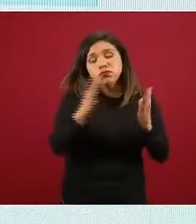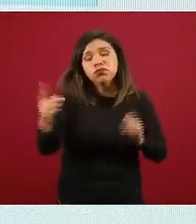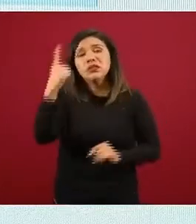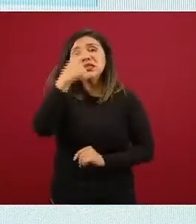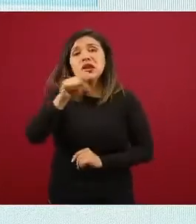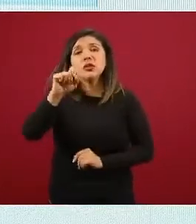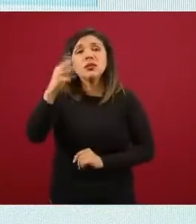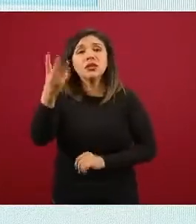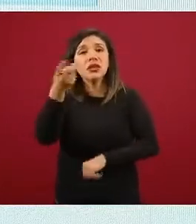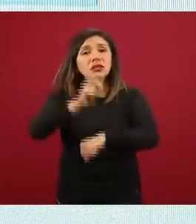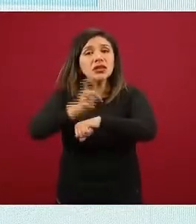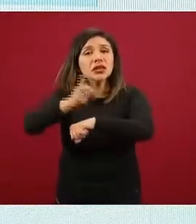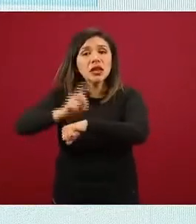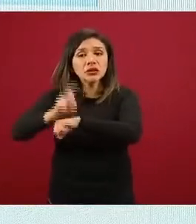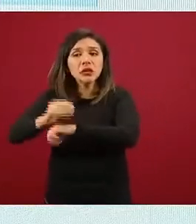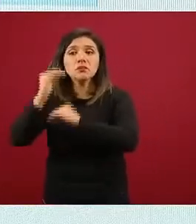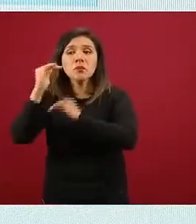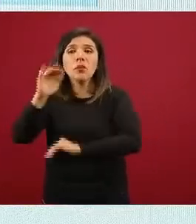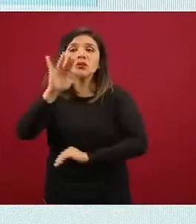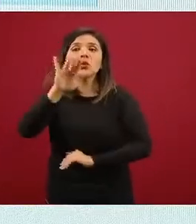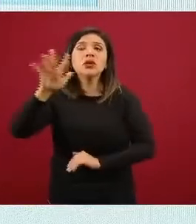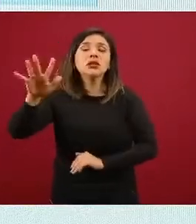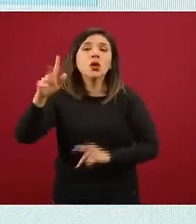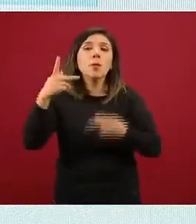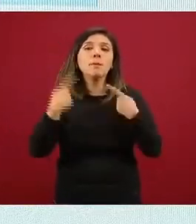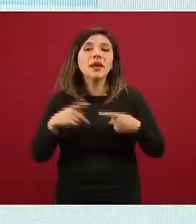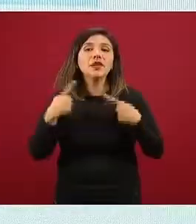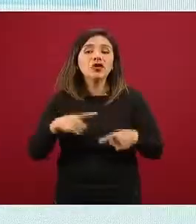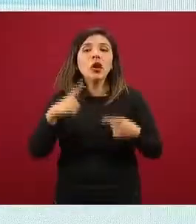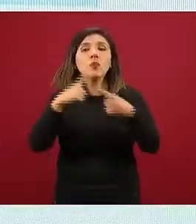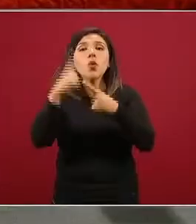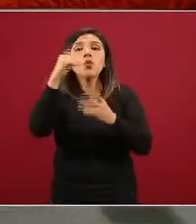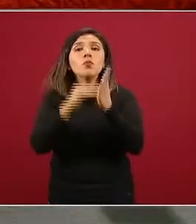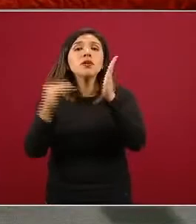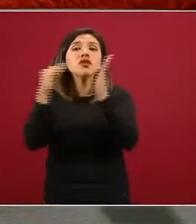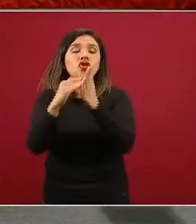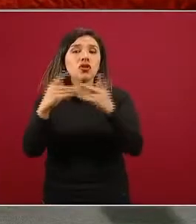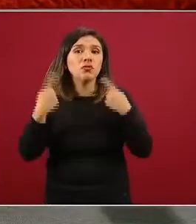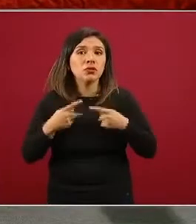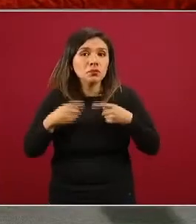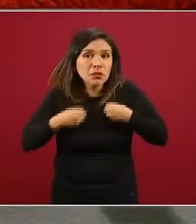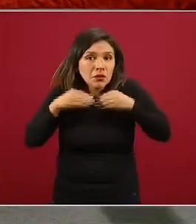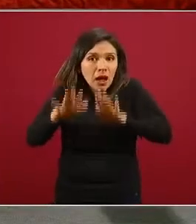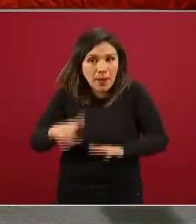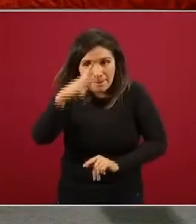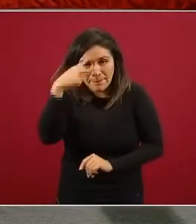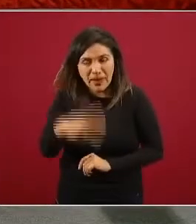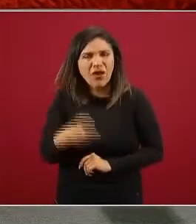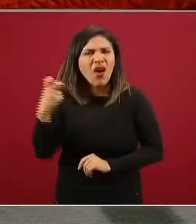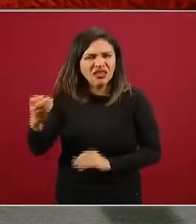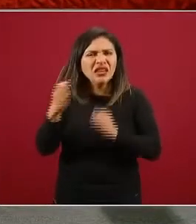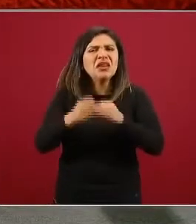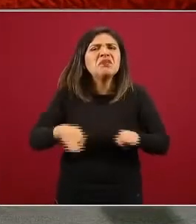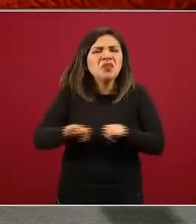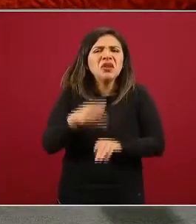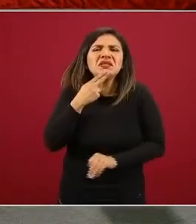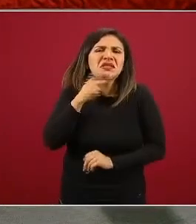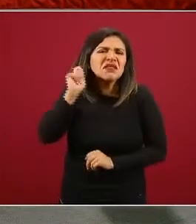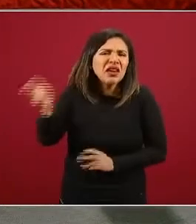123 días y llegó a 55 casos por millón de habitantes. ¿Cuál es la importancia de